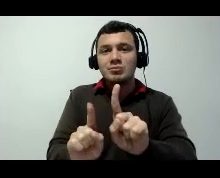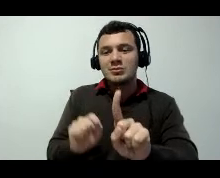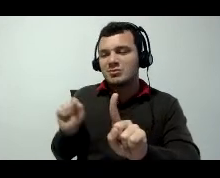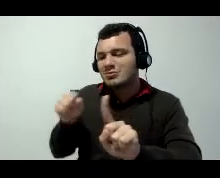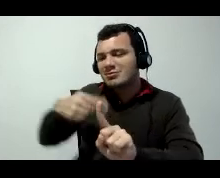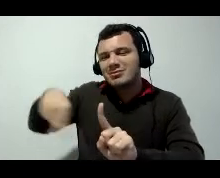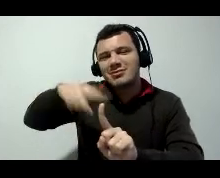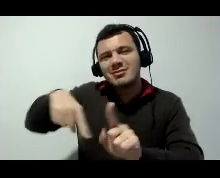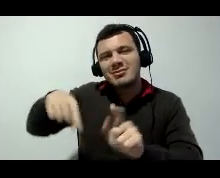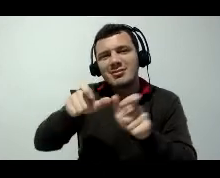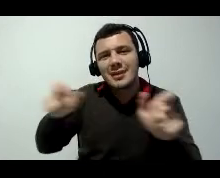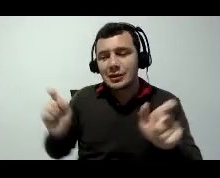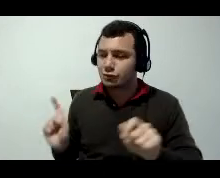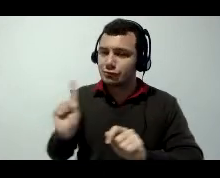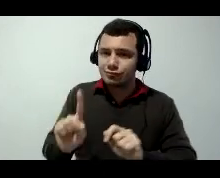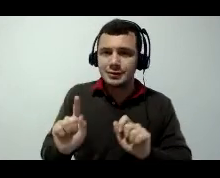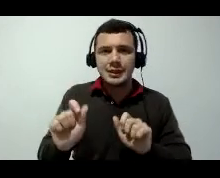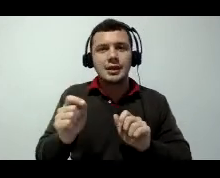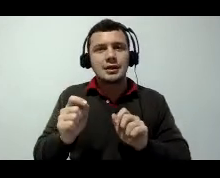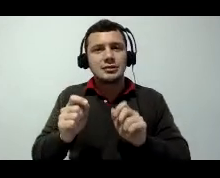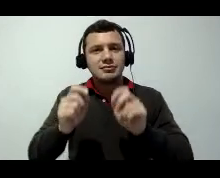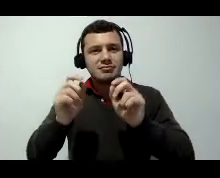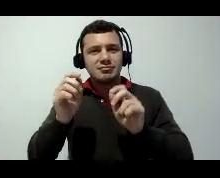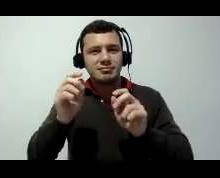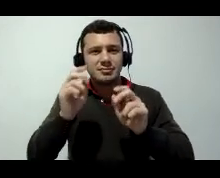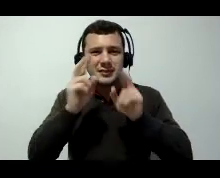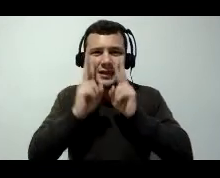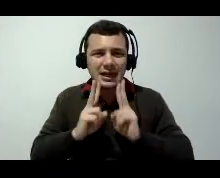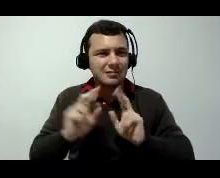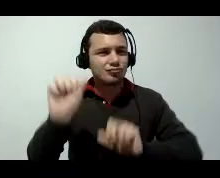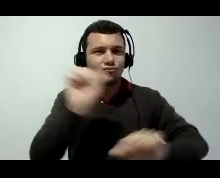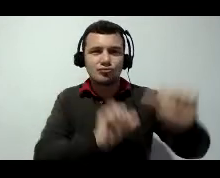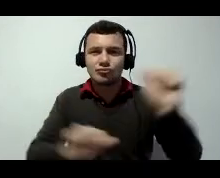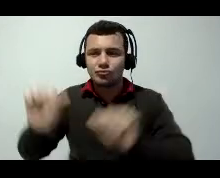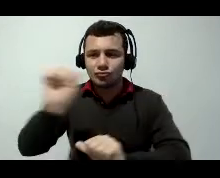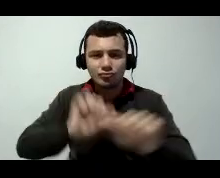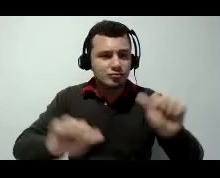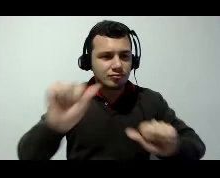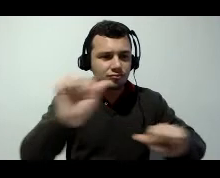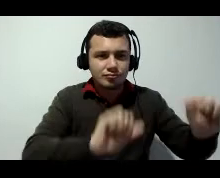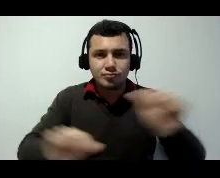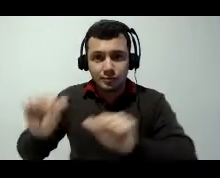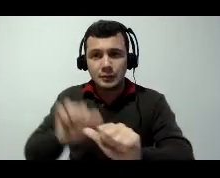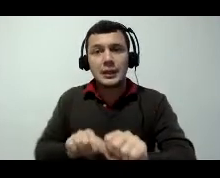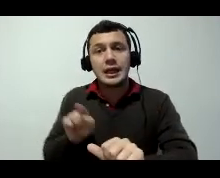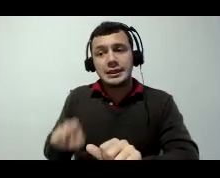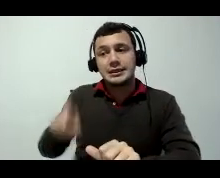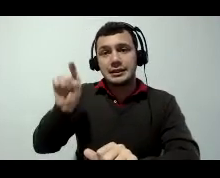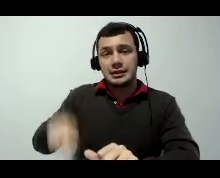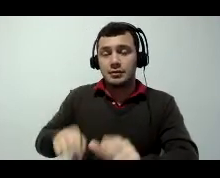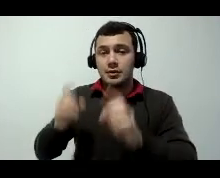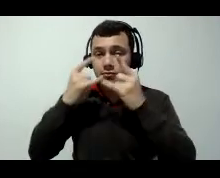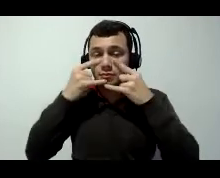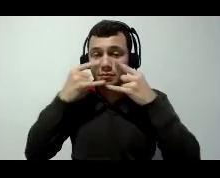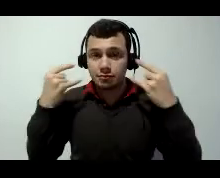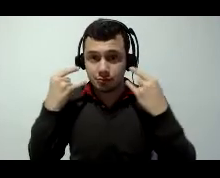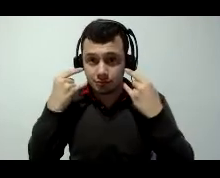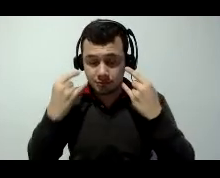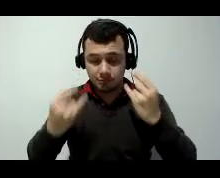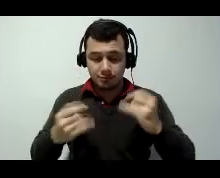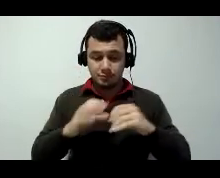¿cierto? Para este personal de limpieza, los elementos de protección personal que se recomiendan son mascarilla quirúrgica, bata manga